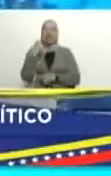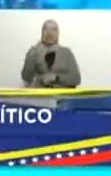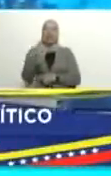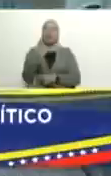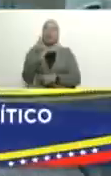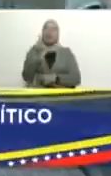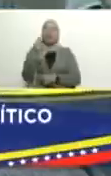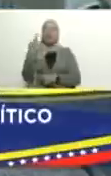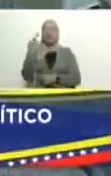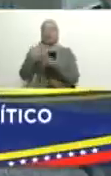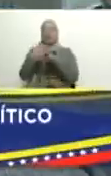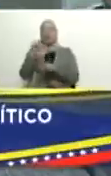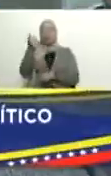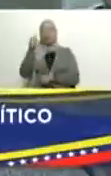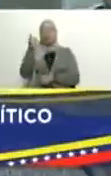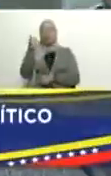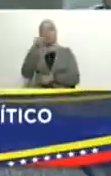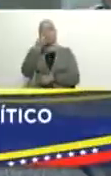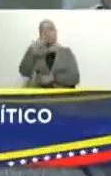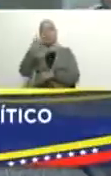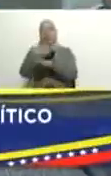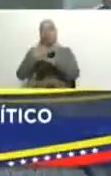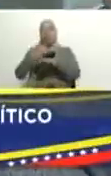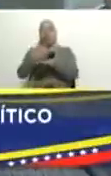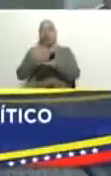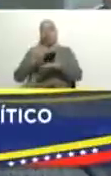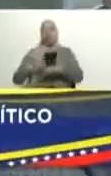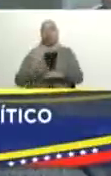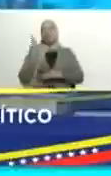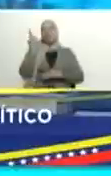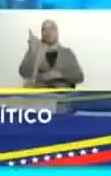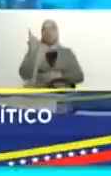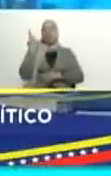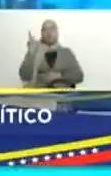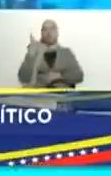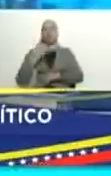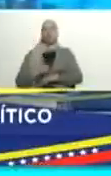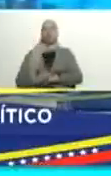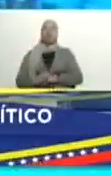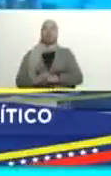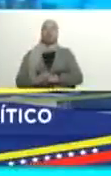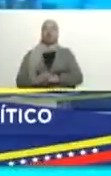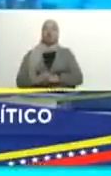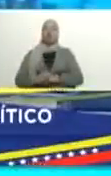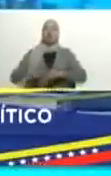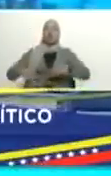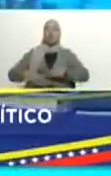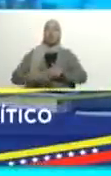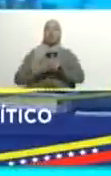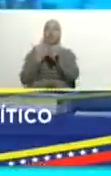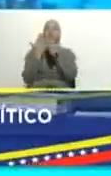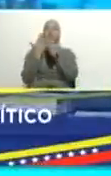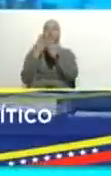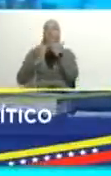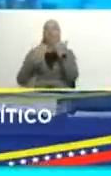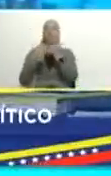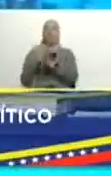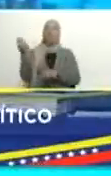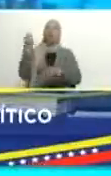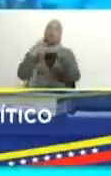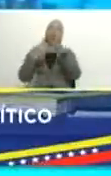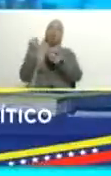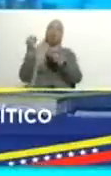decir 1x10, prioridad única. desde que amanece hasta mucho más allá